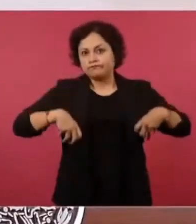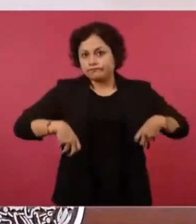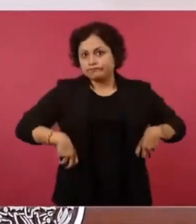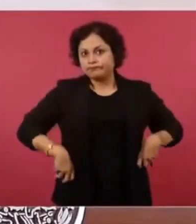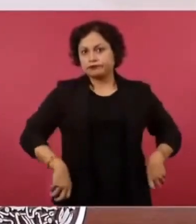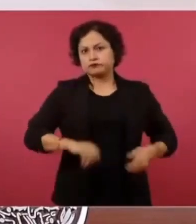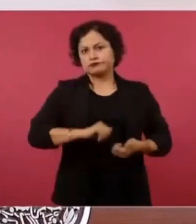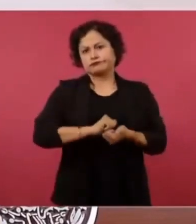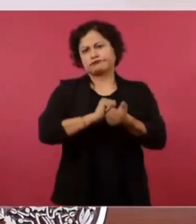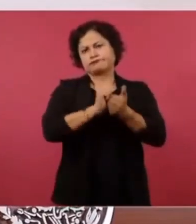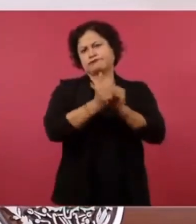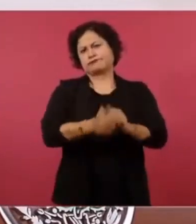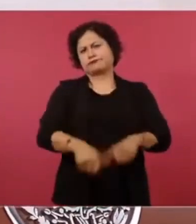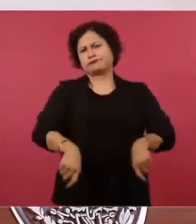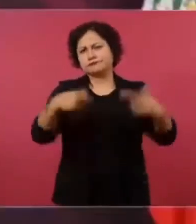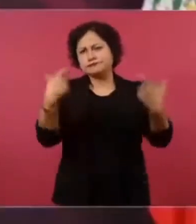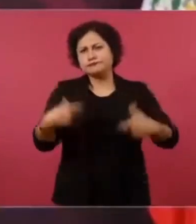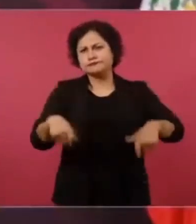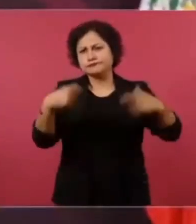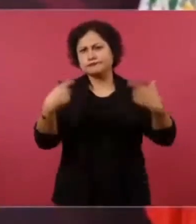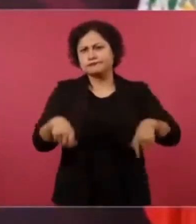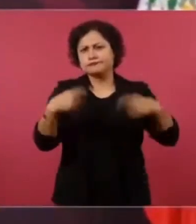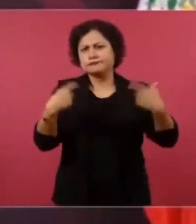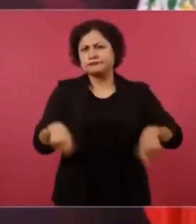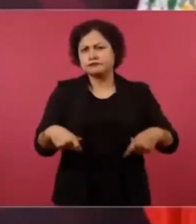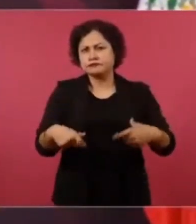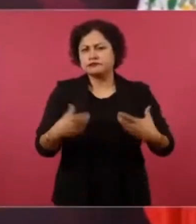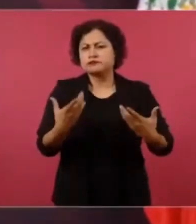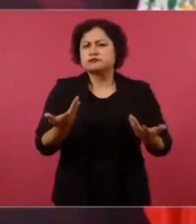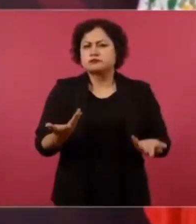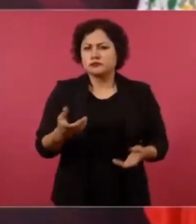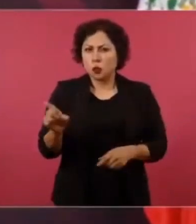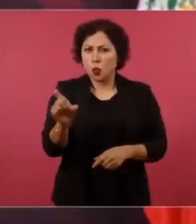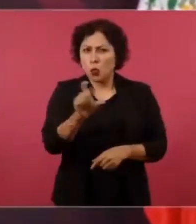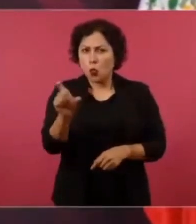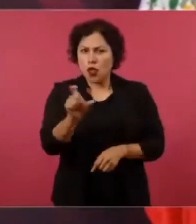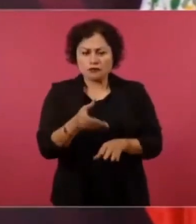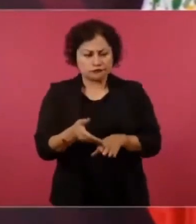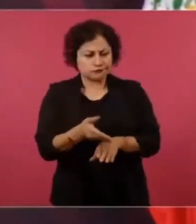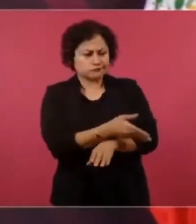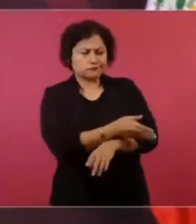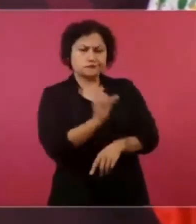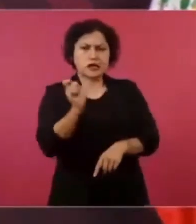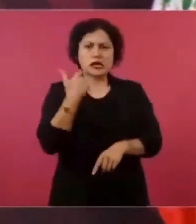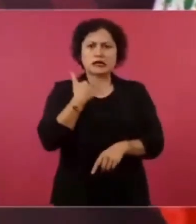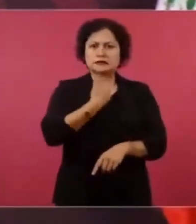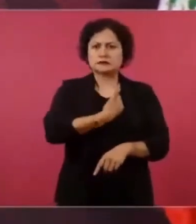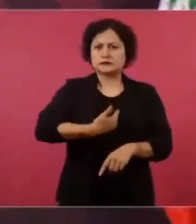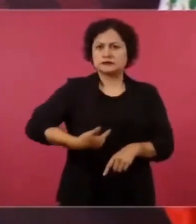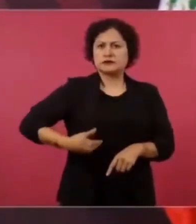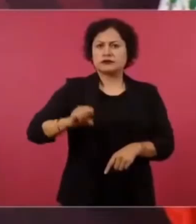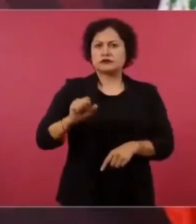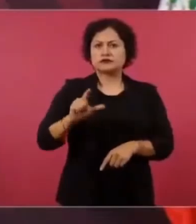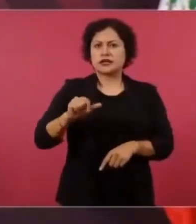de que rompió la piñata Salinas.